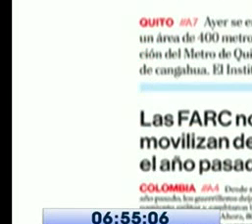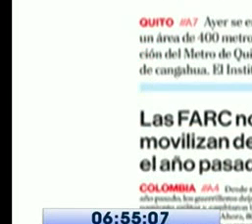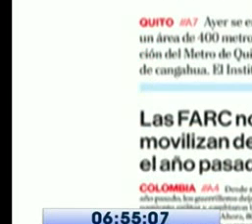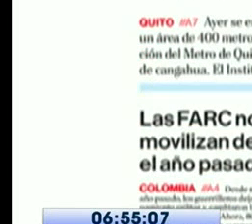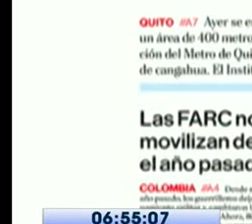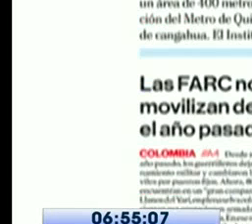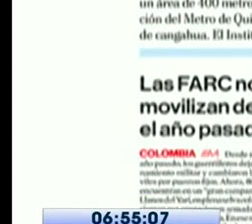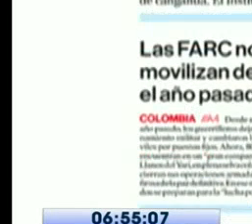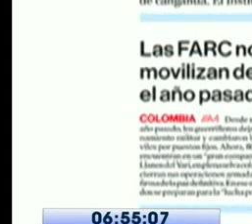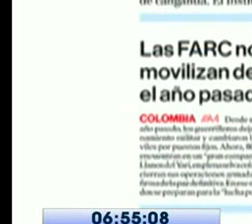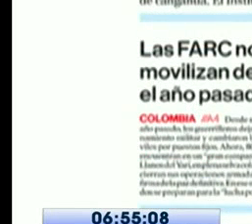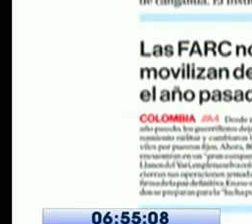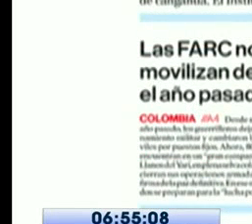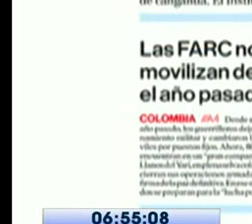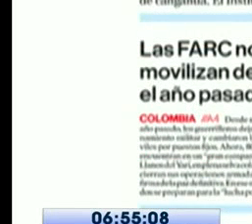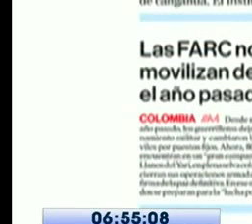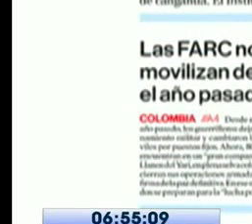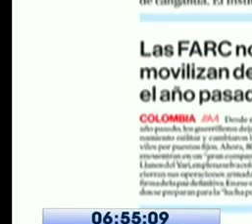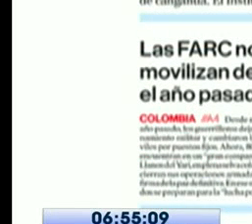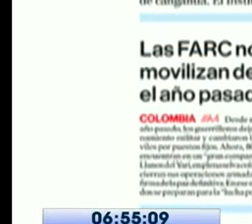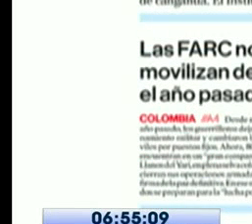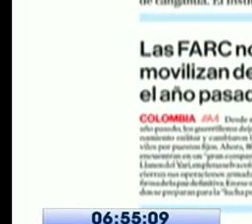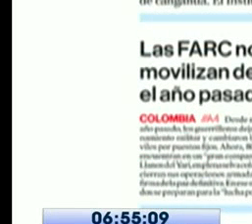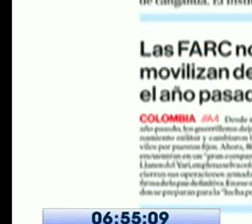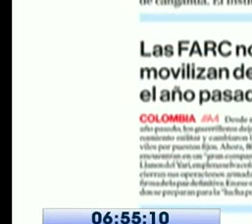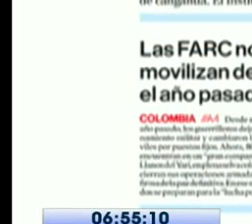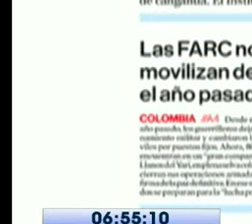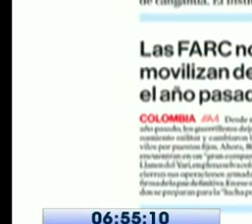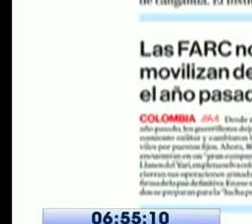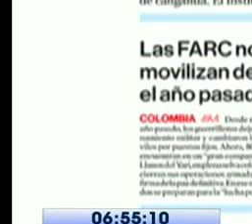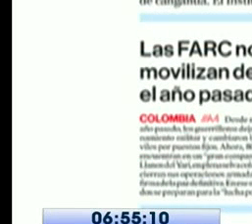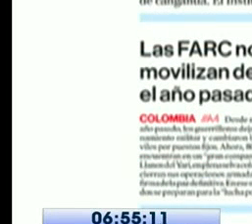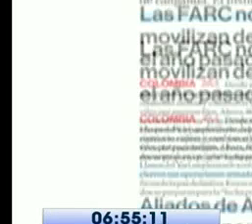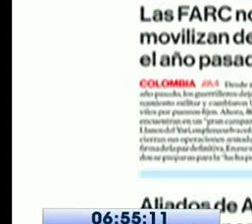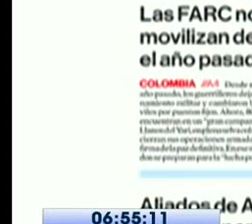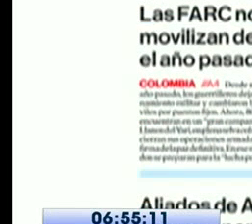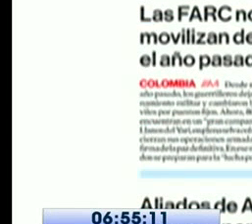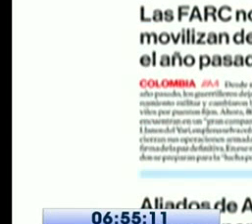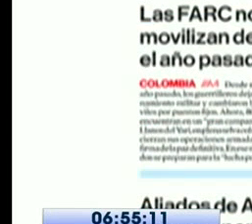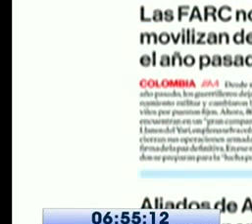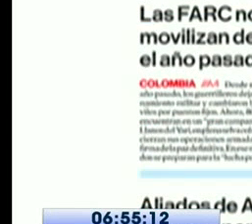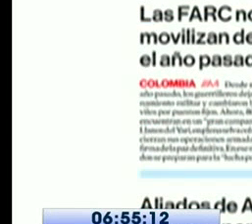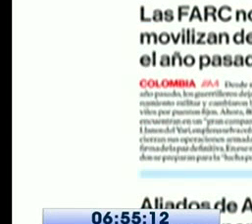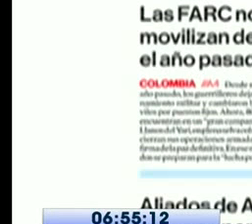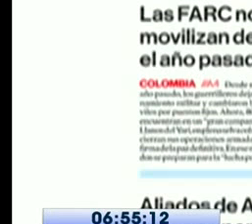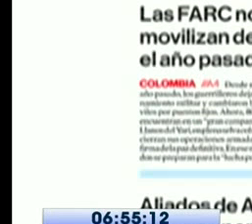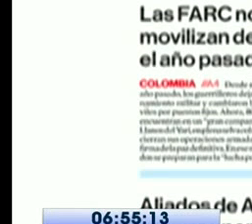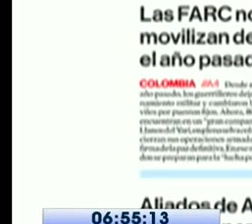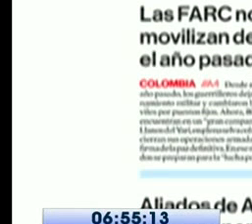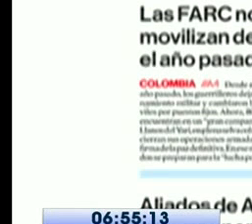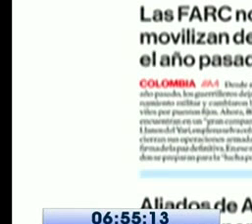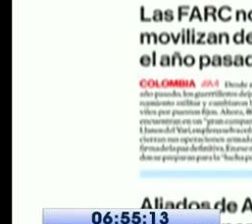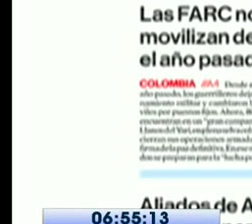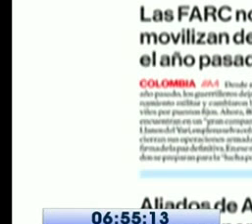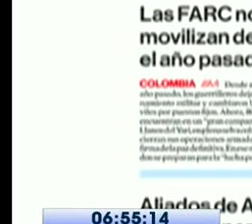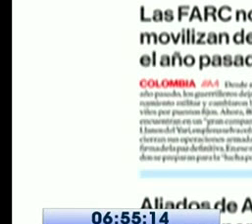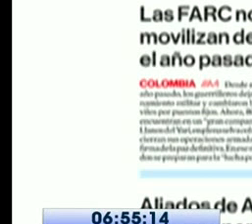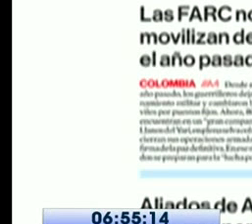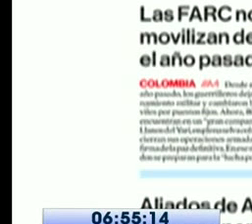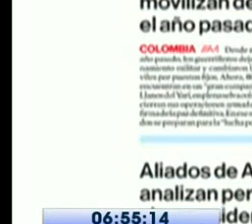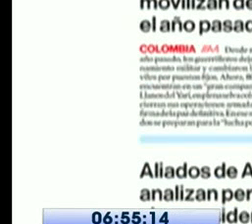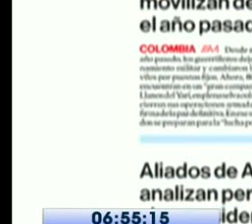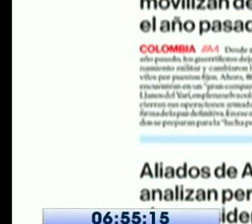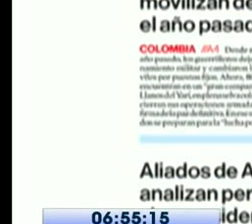Las FARC no se movilizan desde el año pasado. La contaminación afecta a 30 ríos en Santo